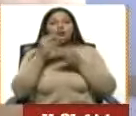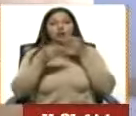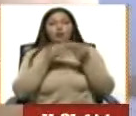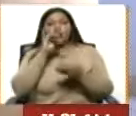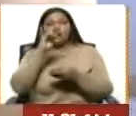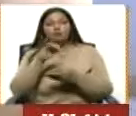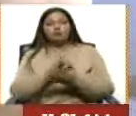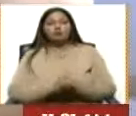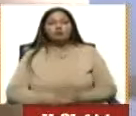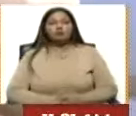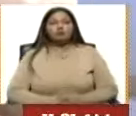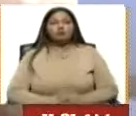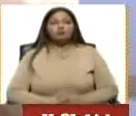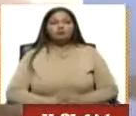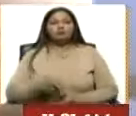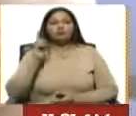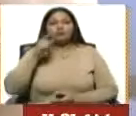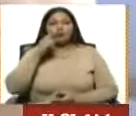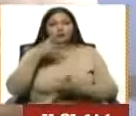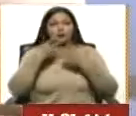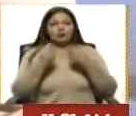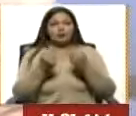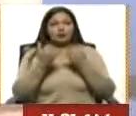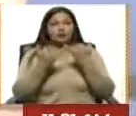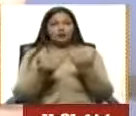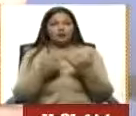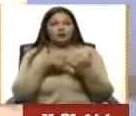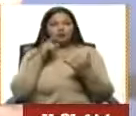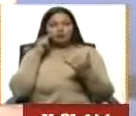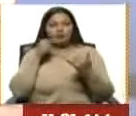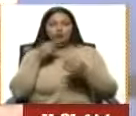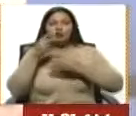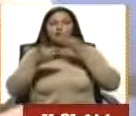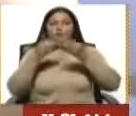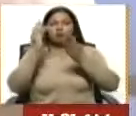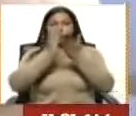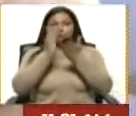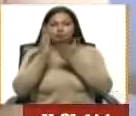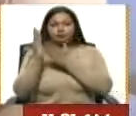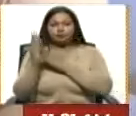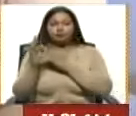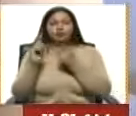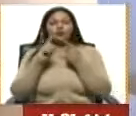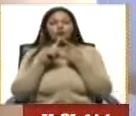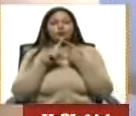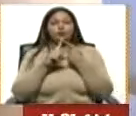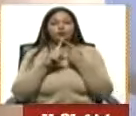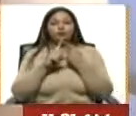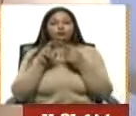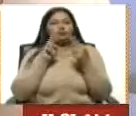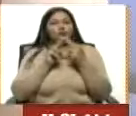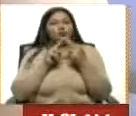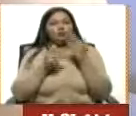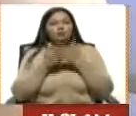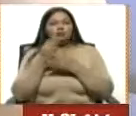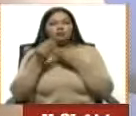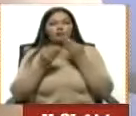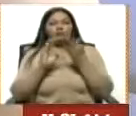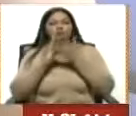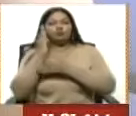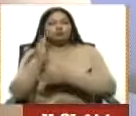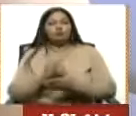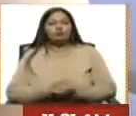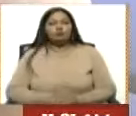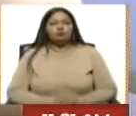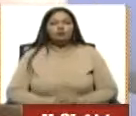denuncia. Y por eso tenemos que comprender, yo hago como varios pasos, ¿no? Paso número 1, conocer el algoritmo. Hay